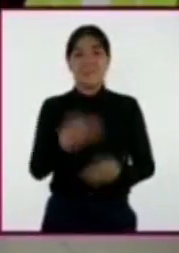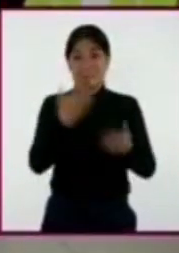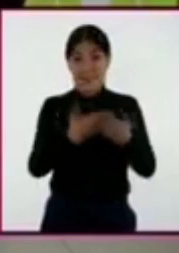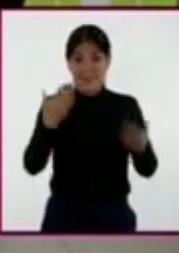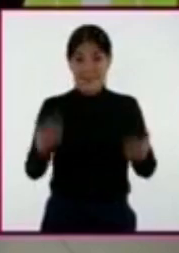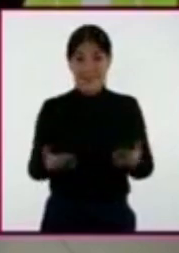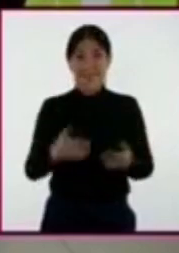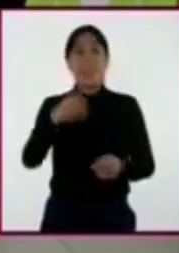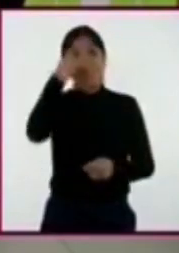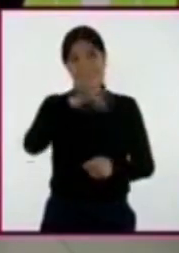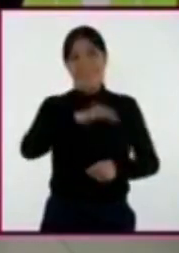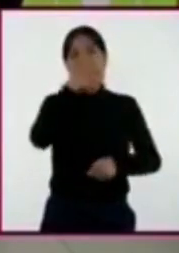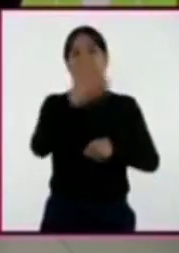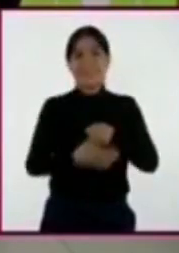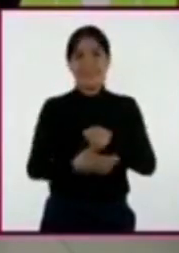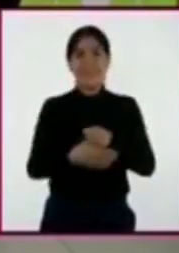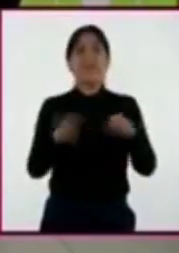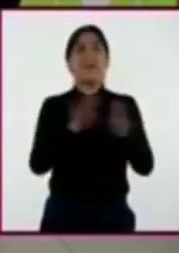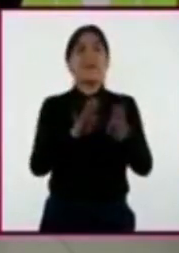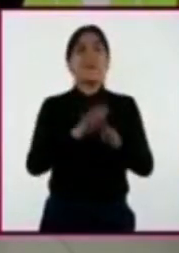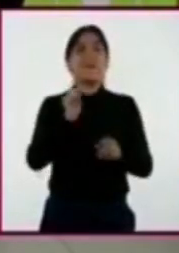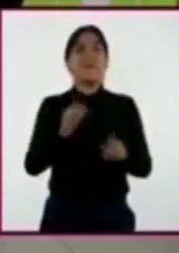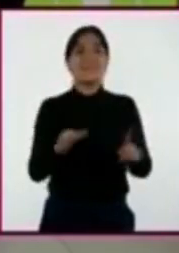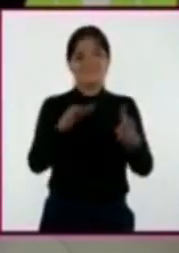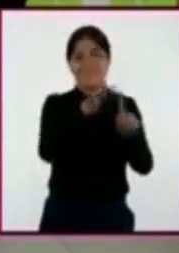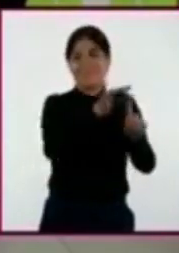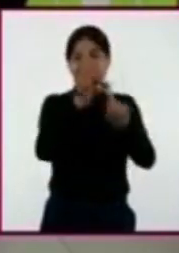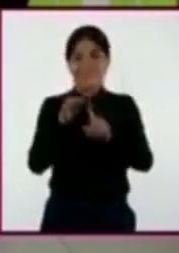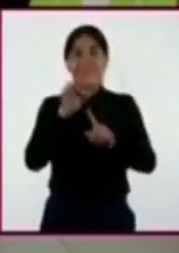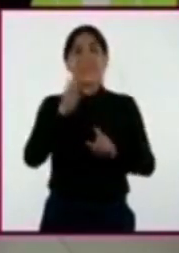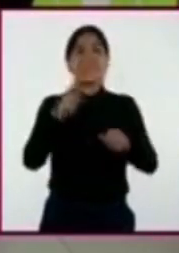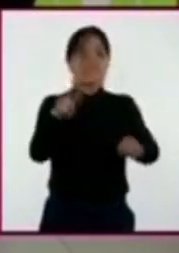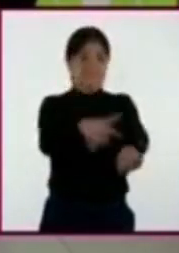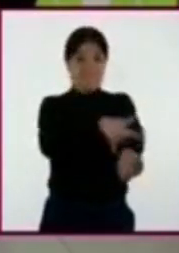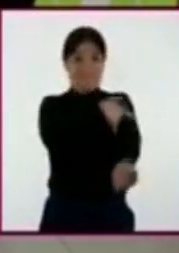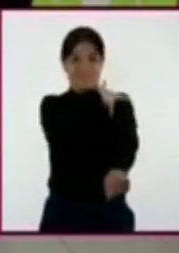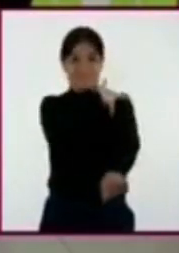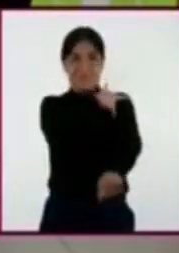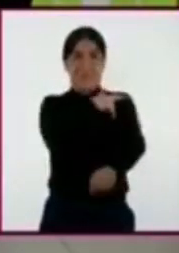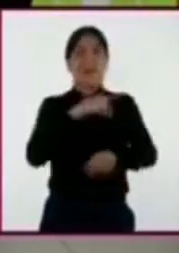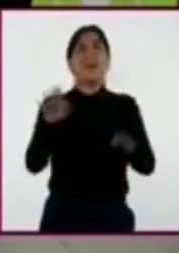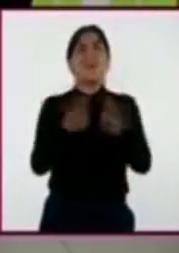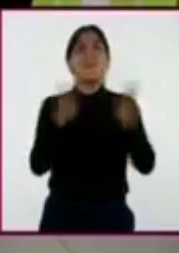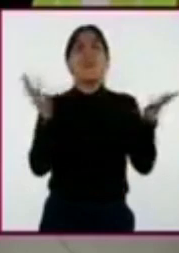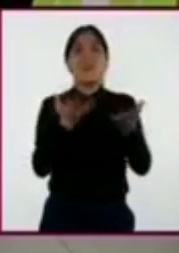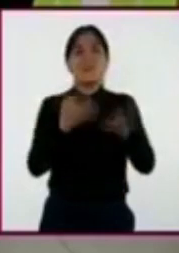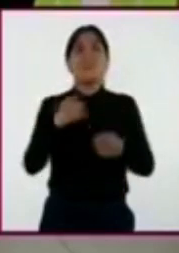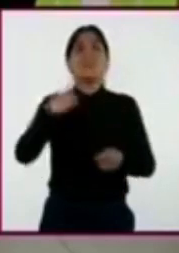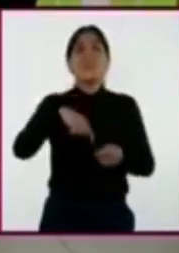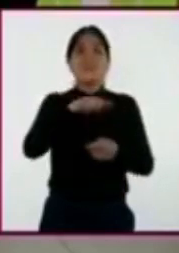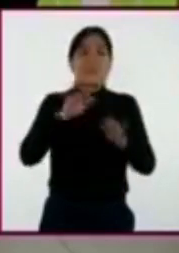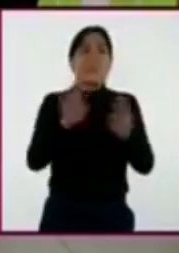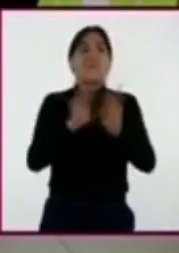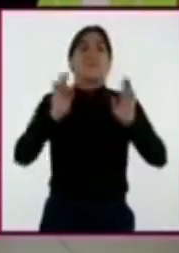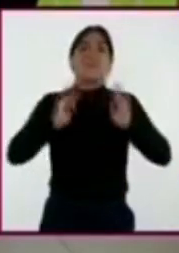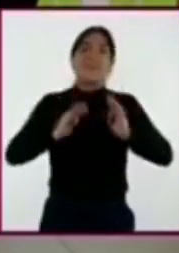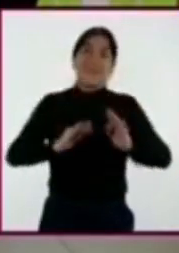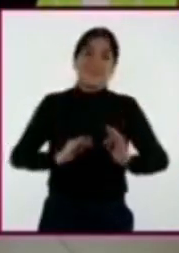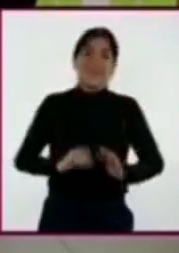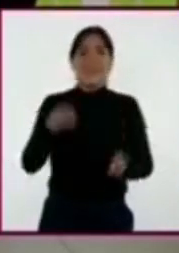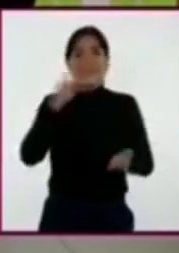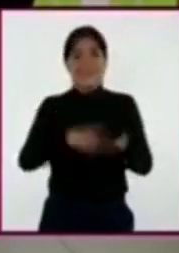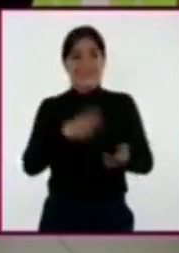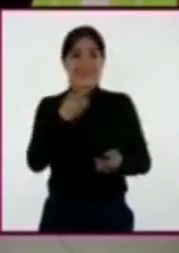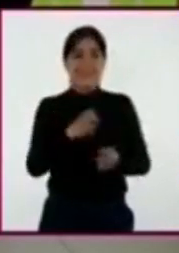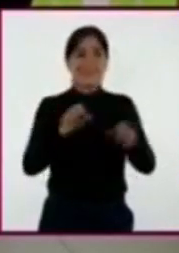Ahora, para terminar, vamos a tomar nuestro calcetín largo. Vamos a realizar nuestra relajación a través de